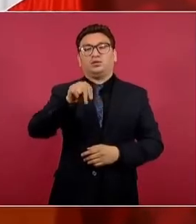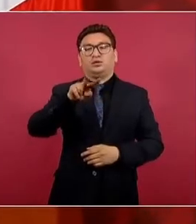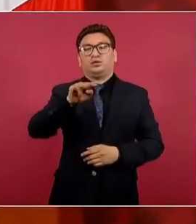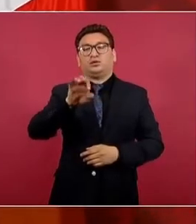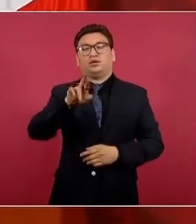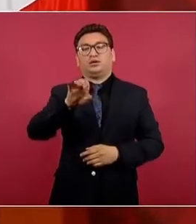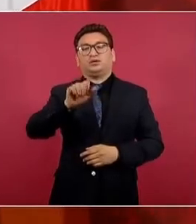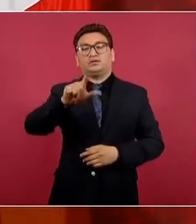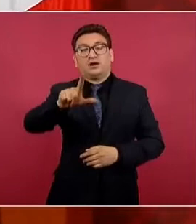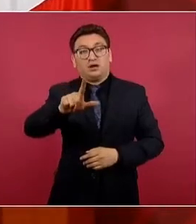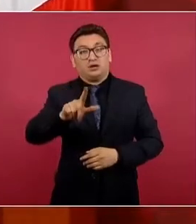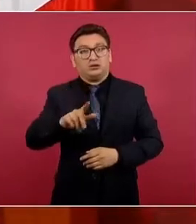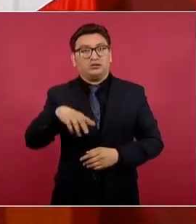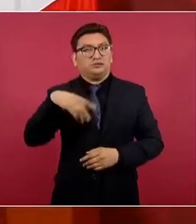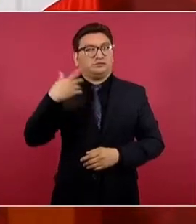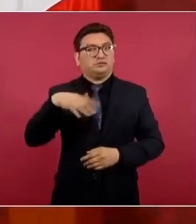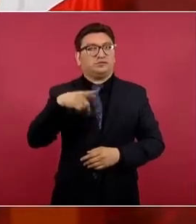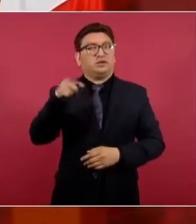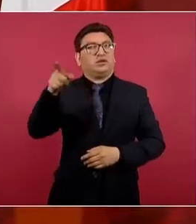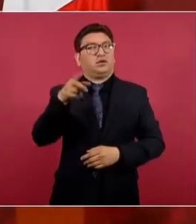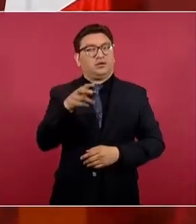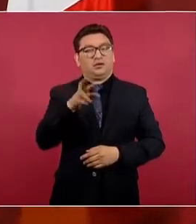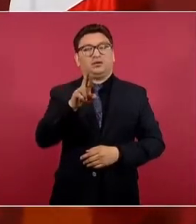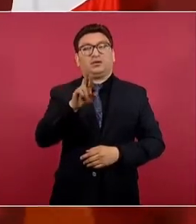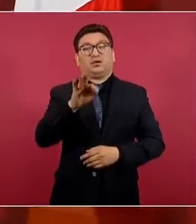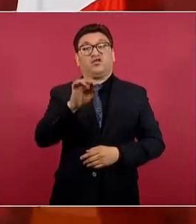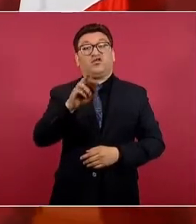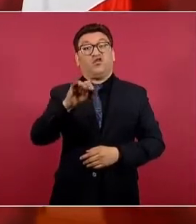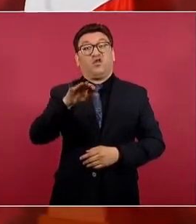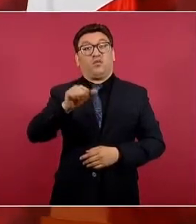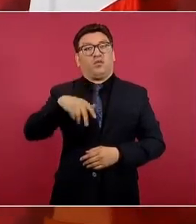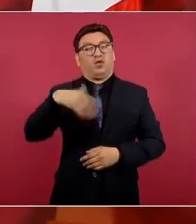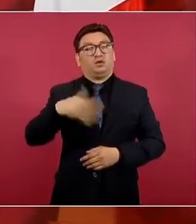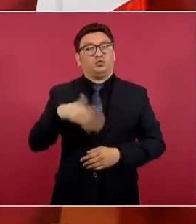y el Reforma. Ay, nanita.